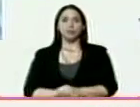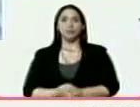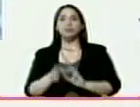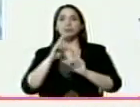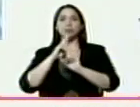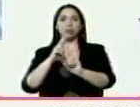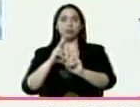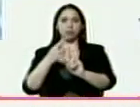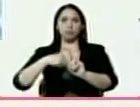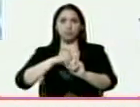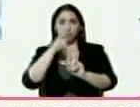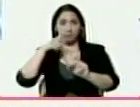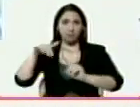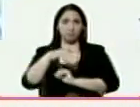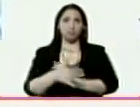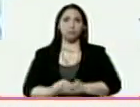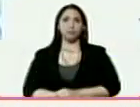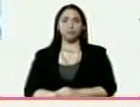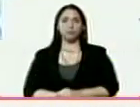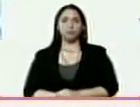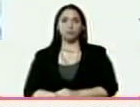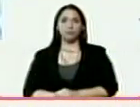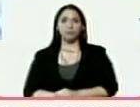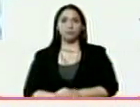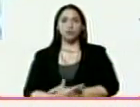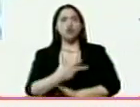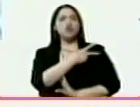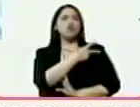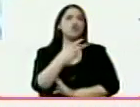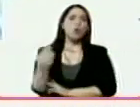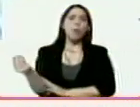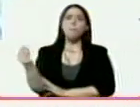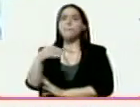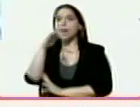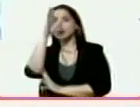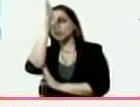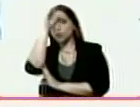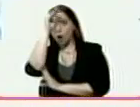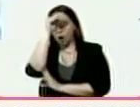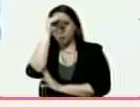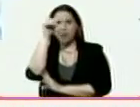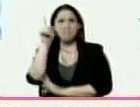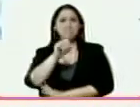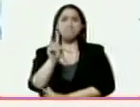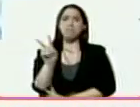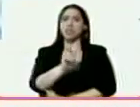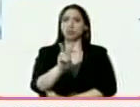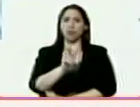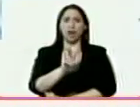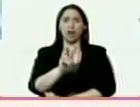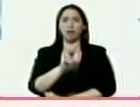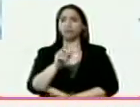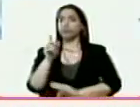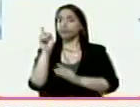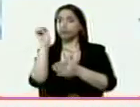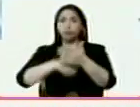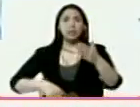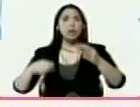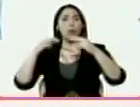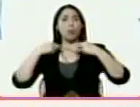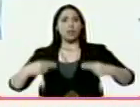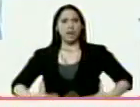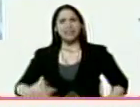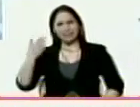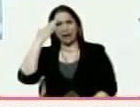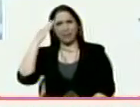respuesta de nuestro pueblo es no more Trump, ni para Venezuela ni para la humanidad, porque sabemos